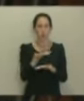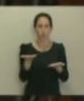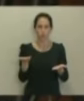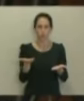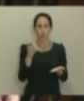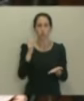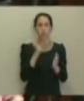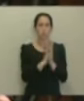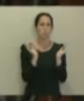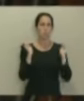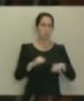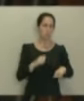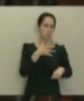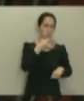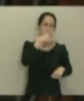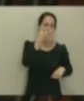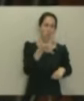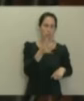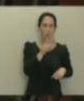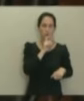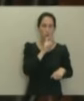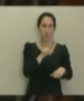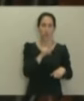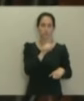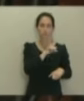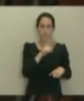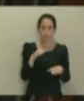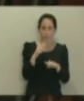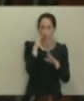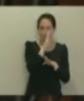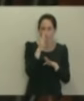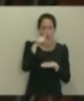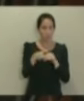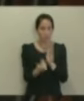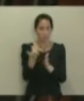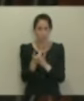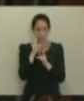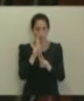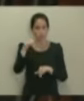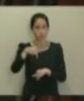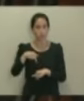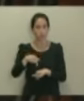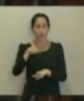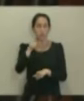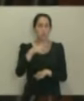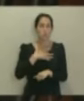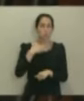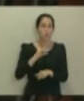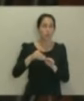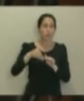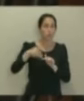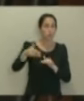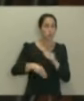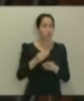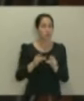los pactos vergonzantes por debajo de la mesa que día a día vemos aquí en esta Cámara. Y que yo no sé si usted aventura, aventura,